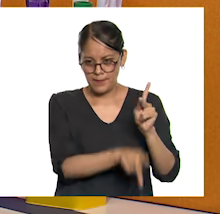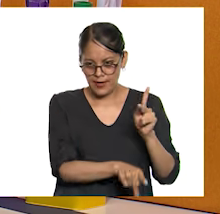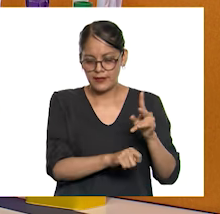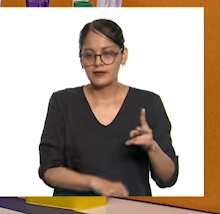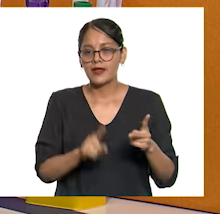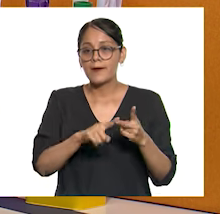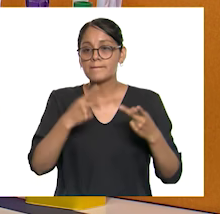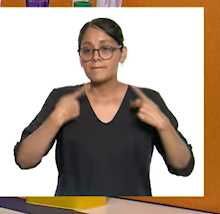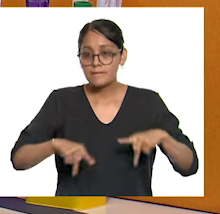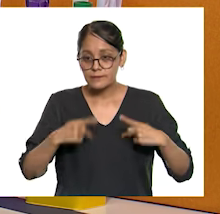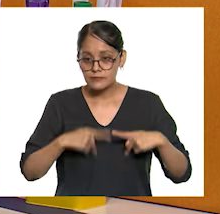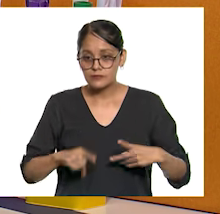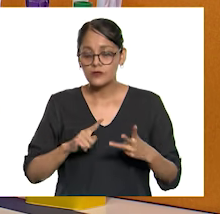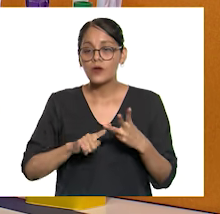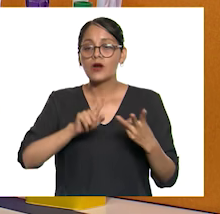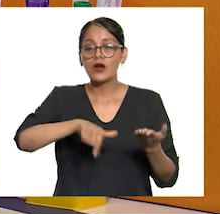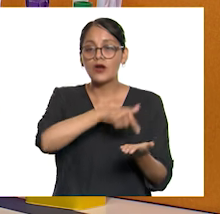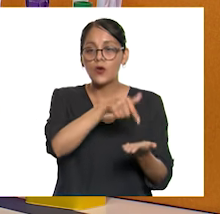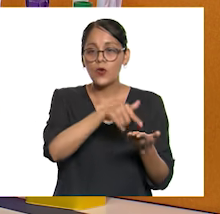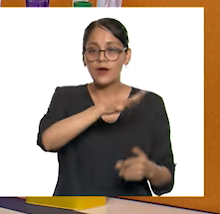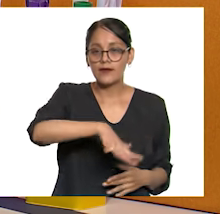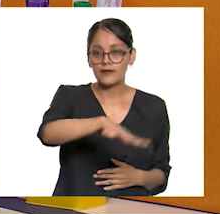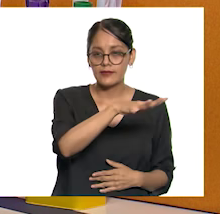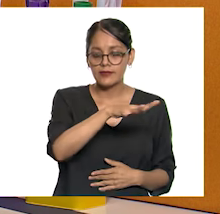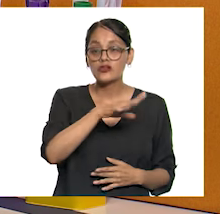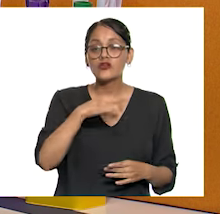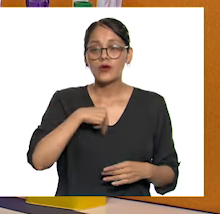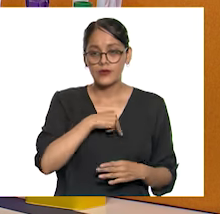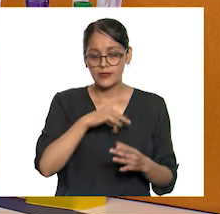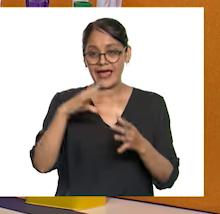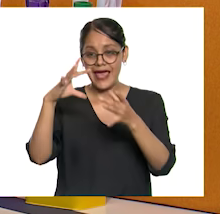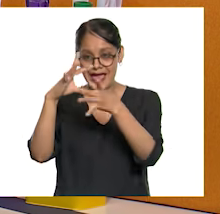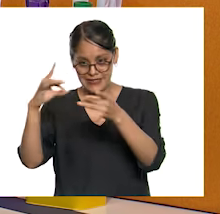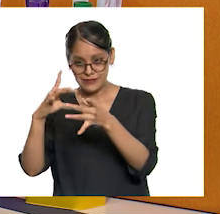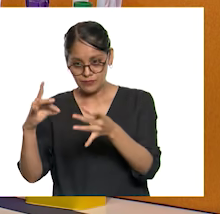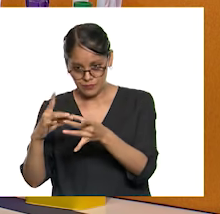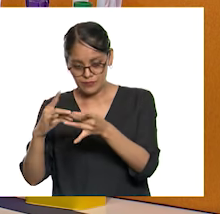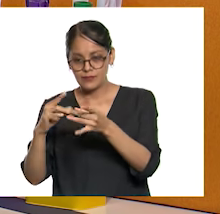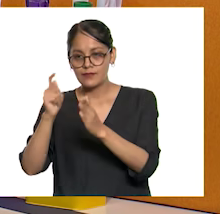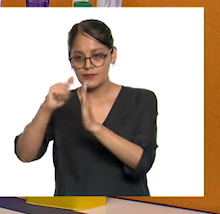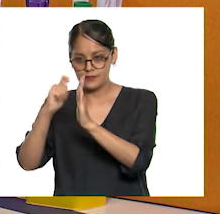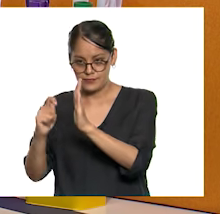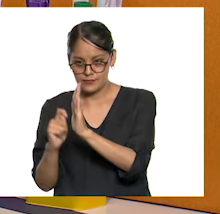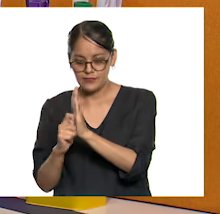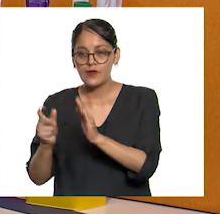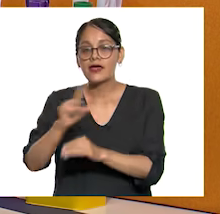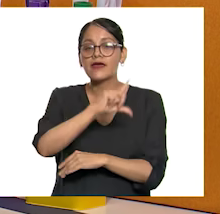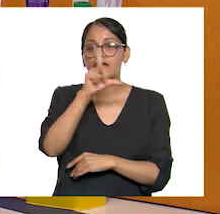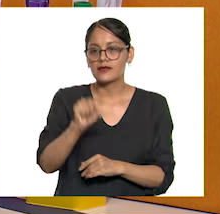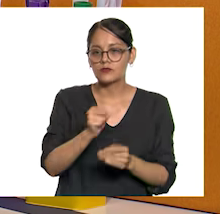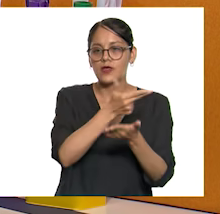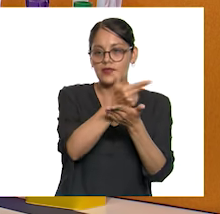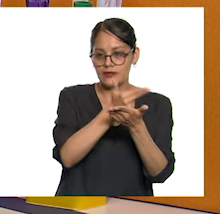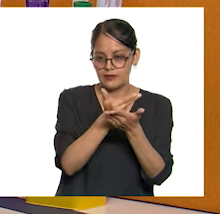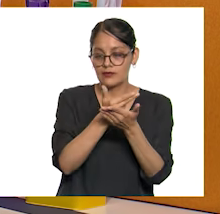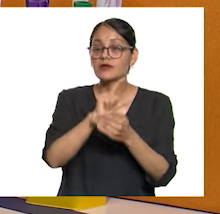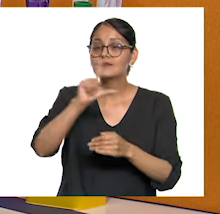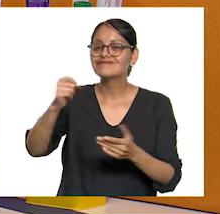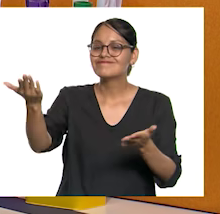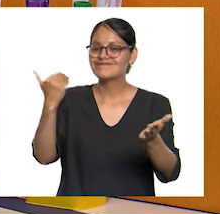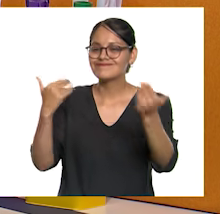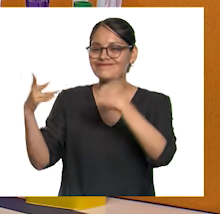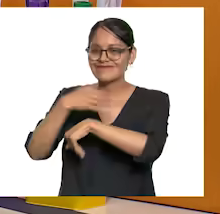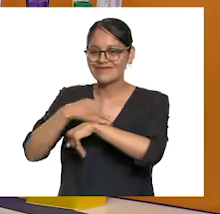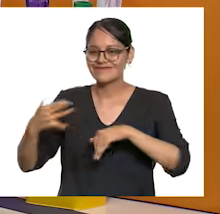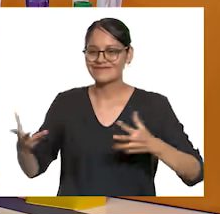lugares, hacemos la descripción, hacemos las ilustraciones y luego invitamos a nuestros familiares a jugar